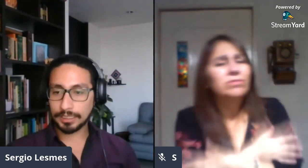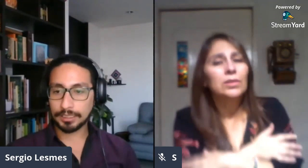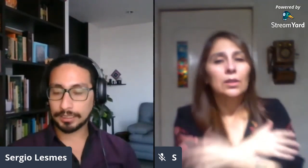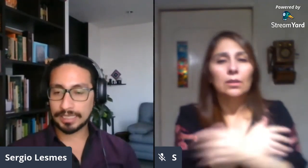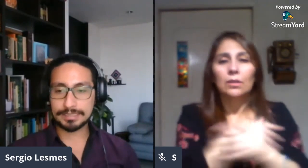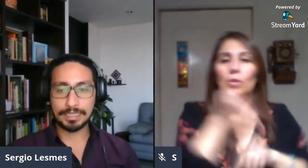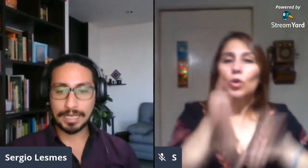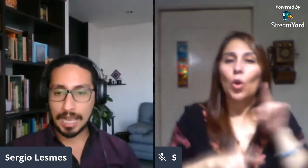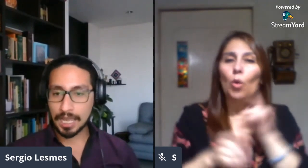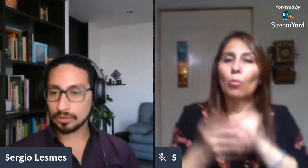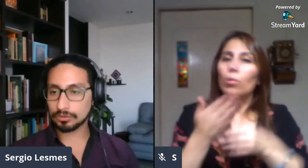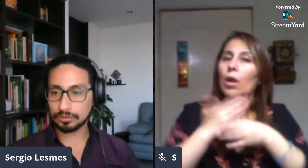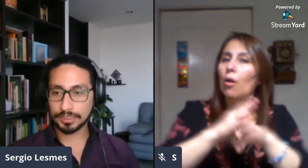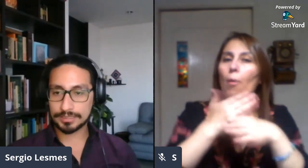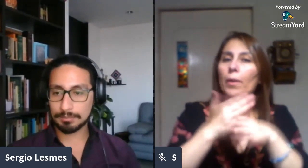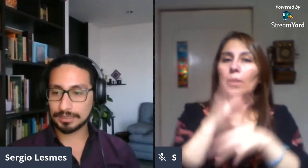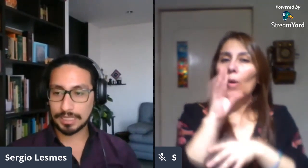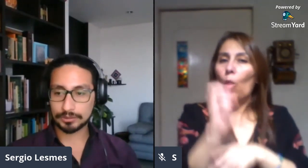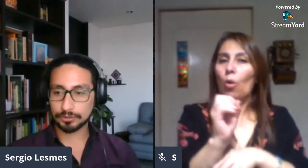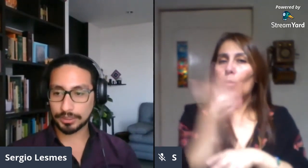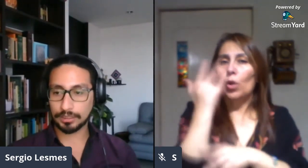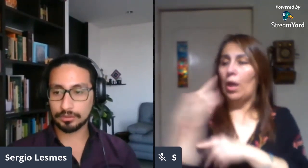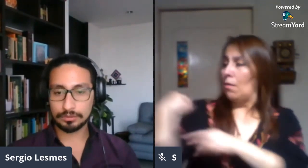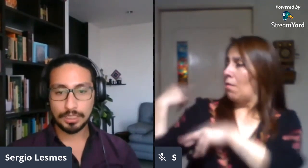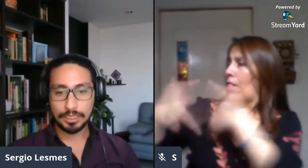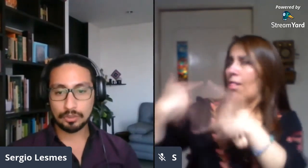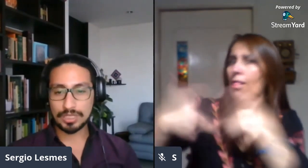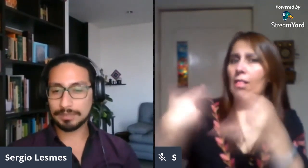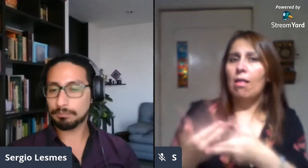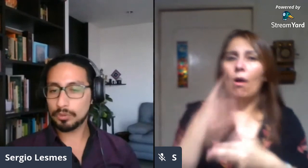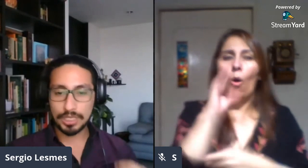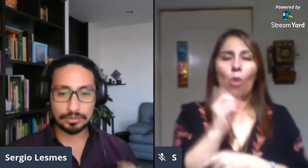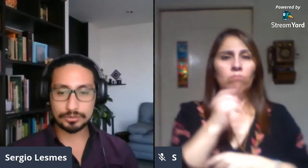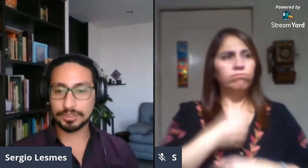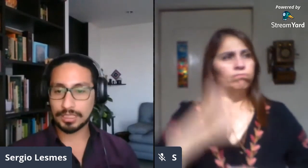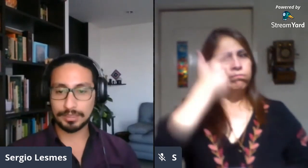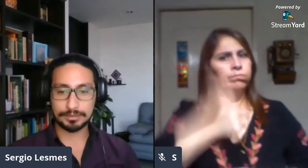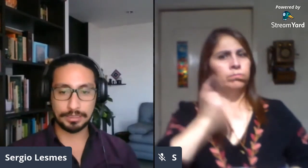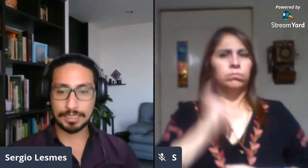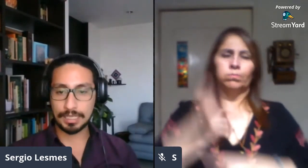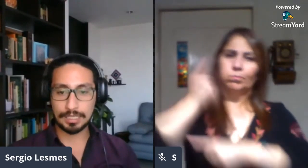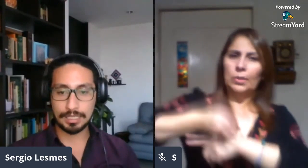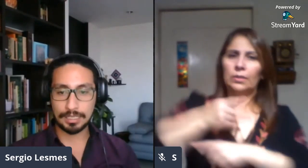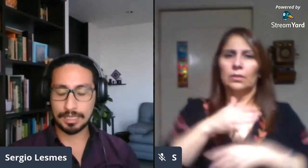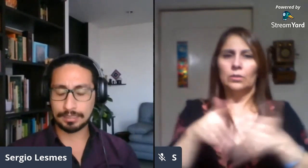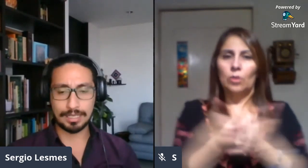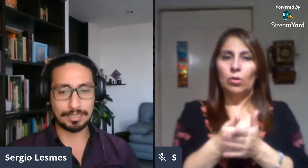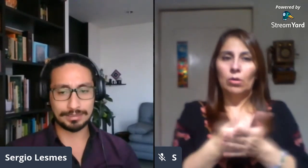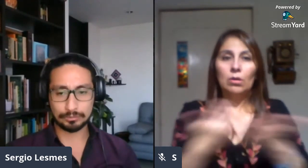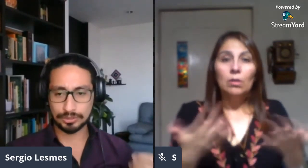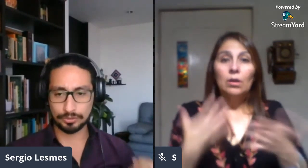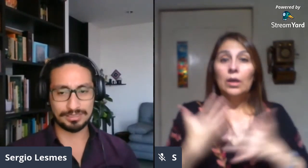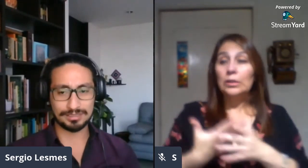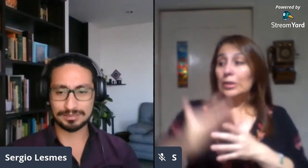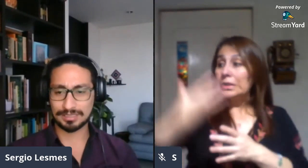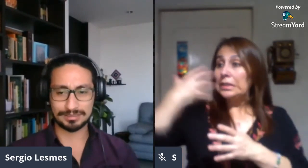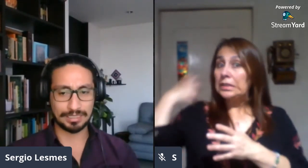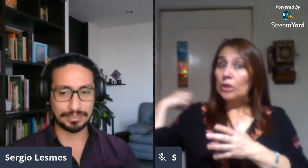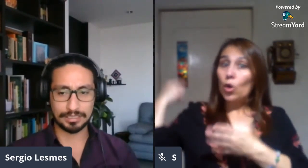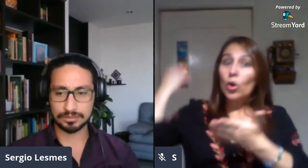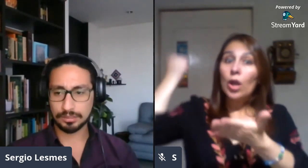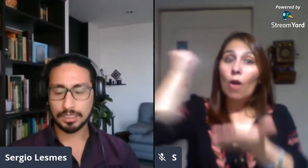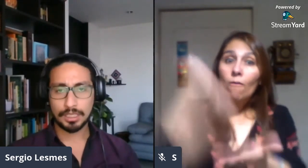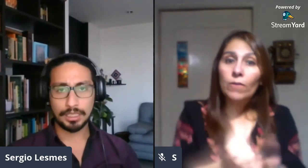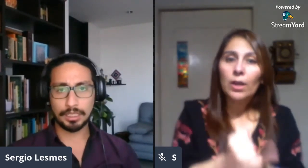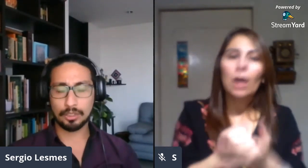hecho que ese legado, ¿no?, que ese mandato de género nos ha impulsado históricamente a situaciones innecesarias